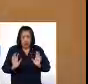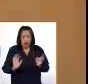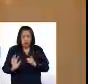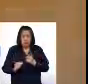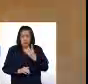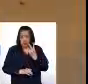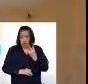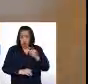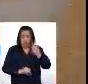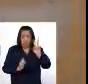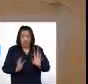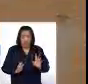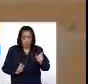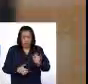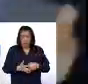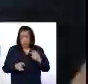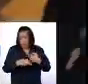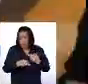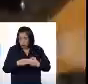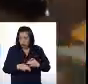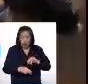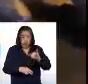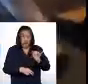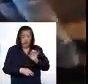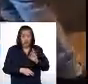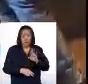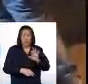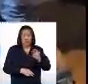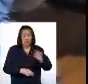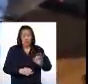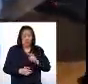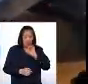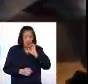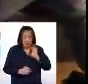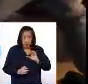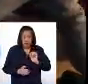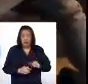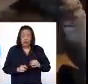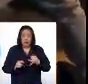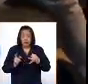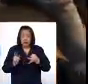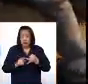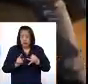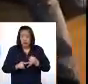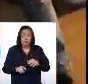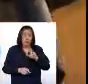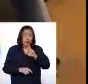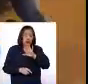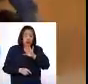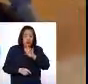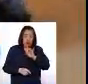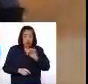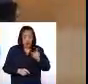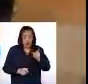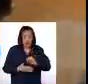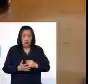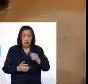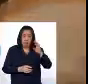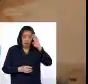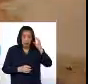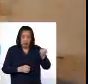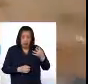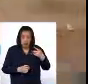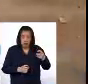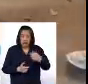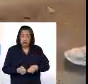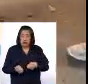Dos ciudadanos venezolanos identificados como Jefferson Viera Salazar, alias Chachi, y Ricardo Mendoza Campos, Malaco, que según la policía